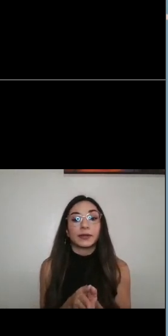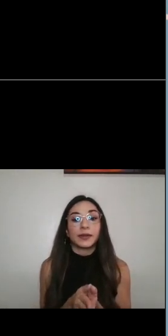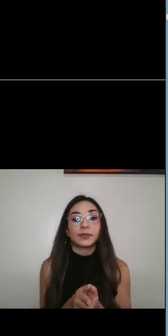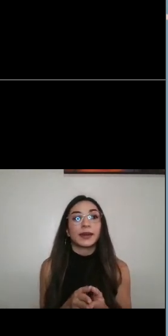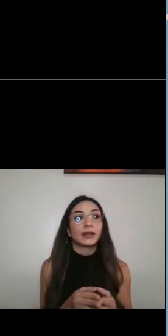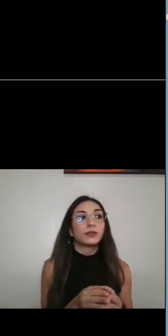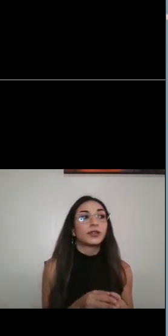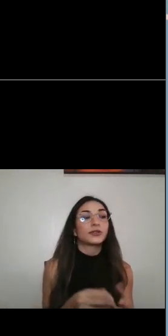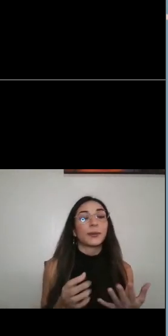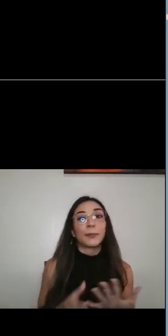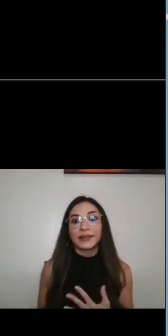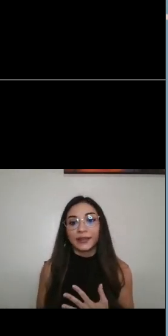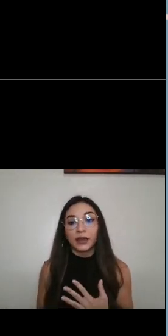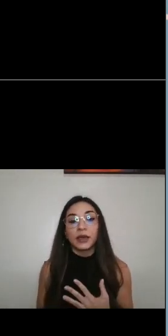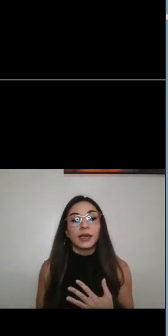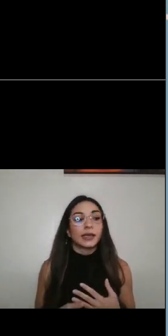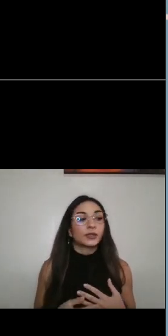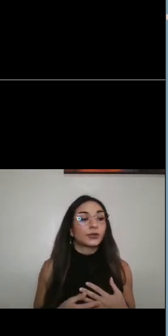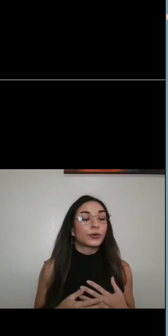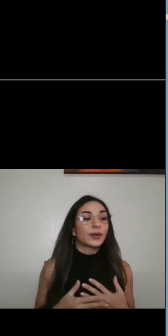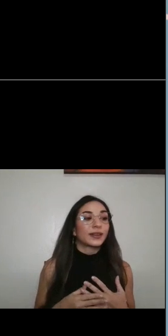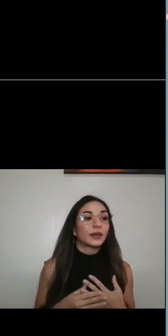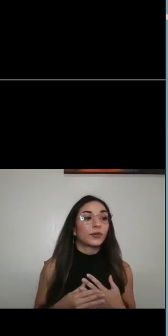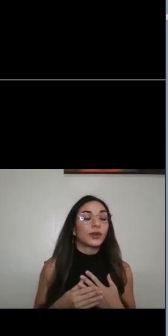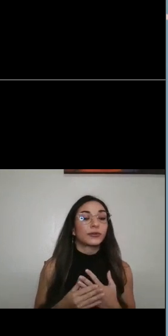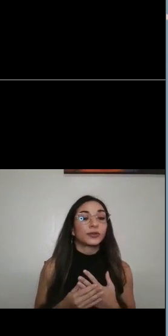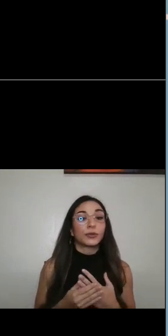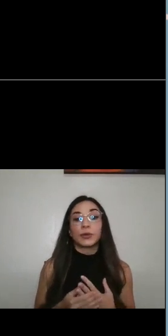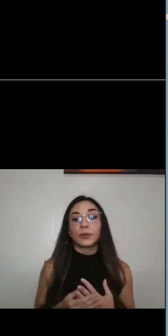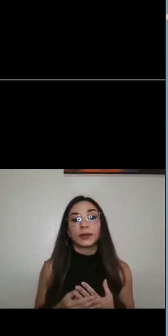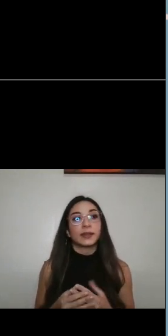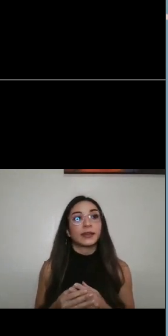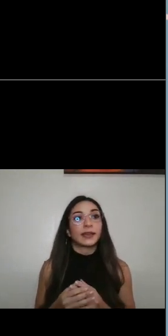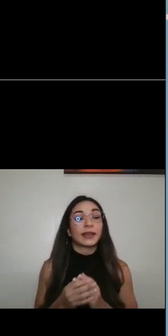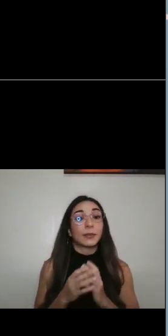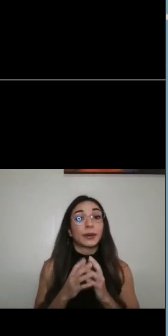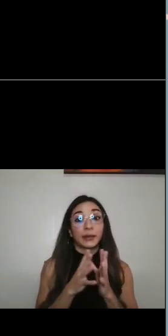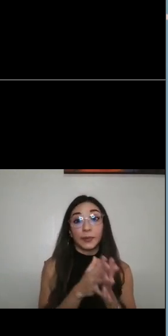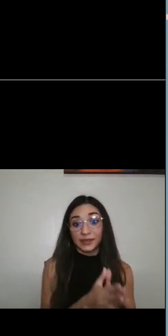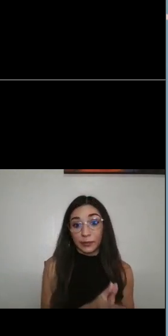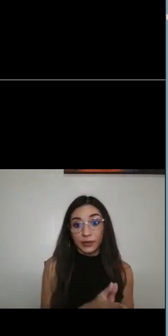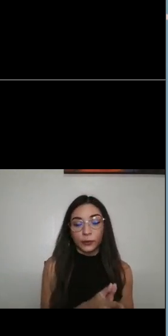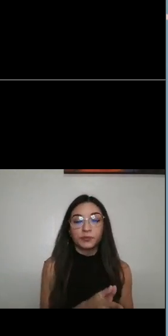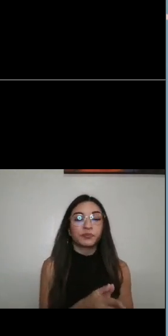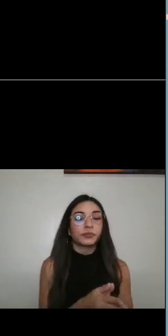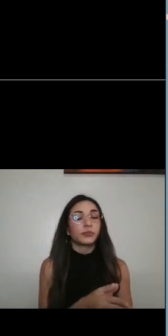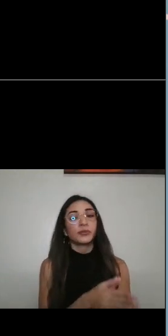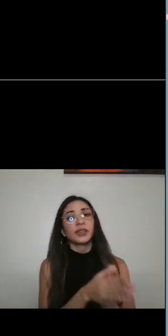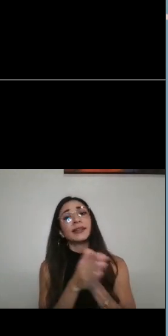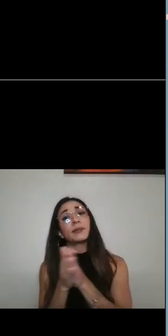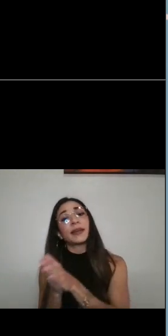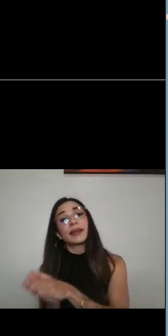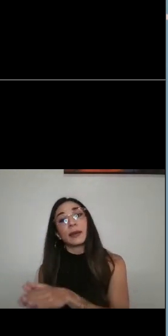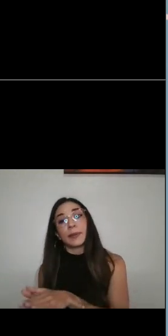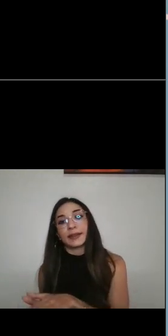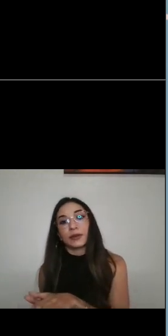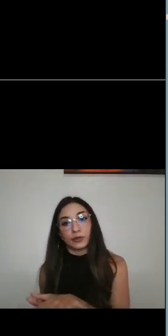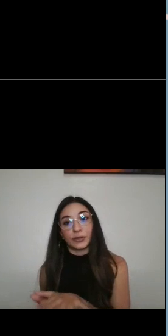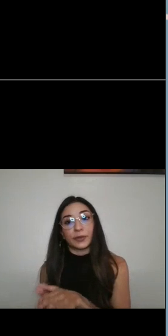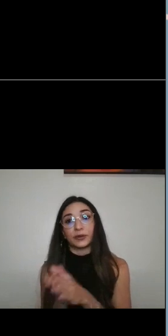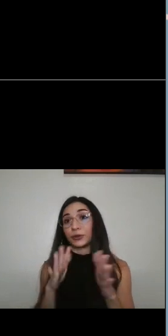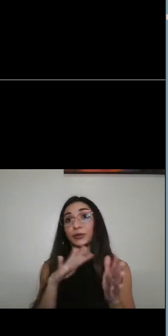principales vías para que los niños aprendan. Esto va a tener una función muy importante en la parte de pensamiento y también en la parte